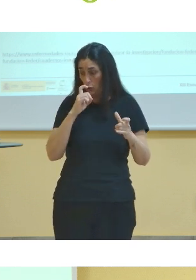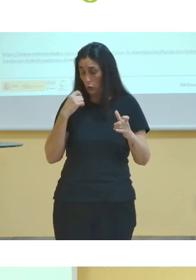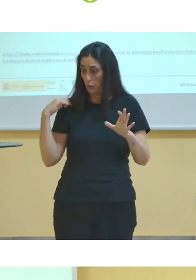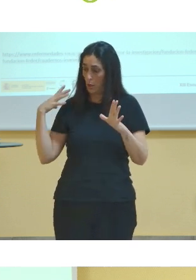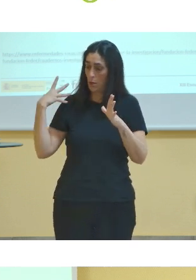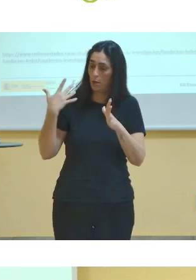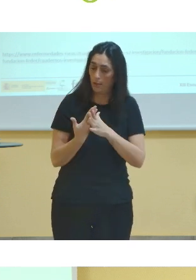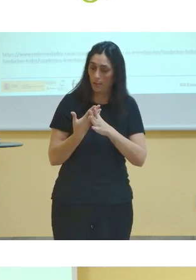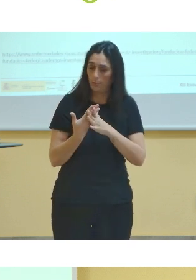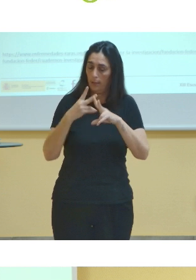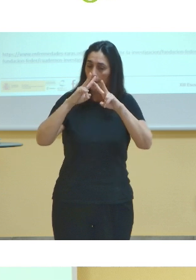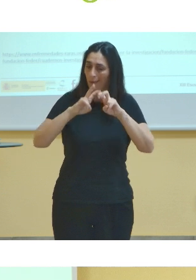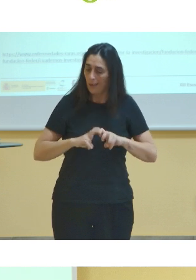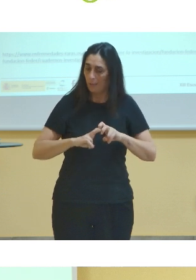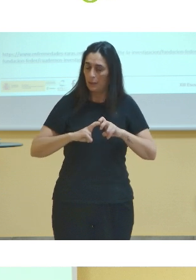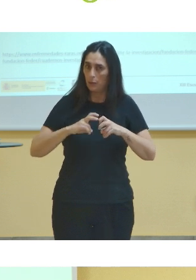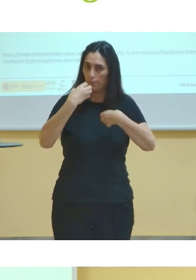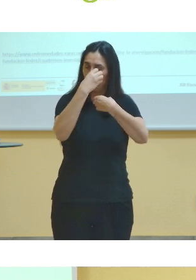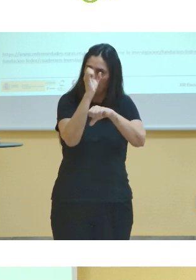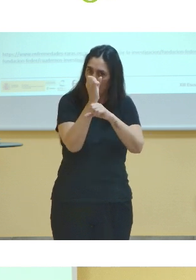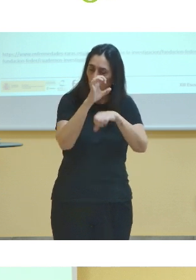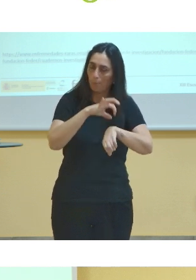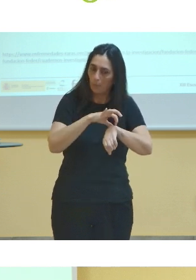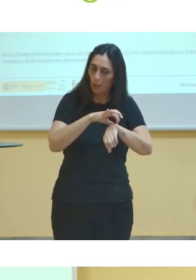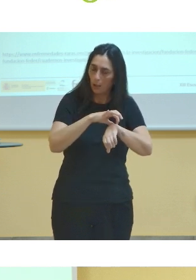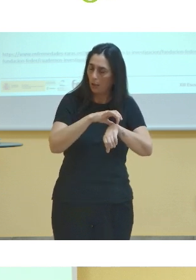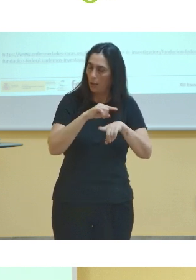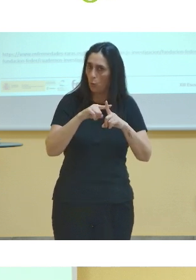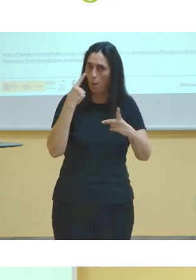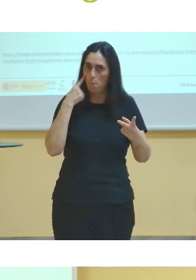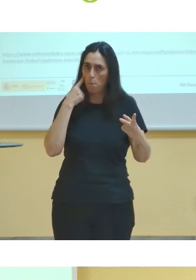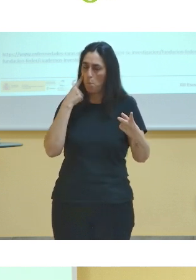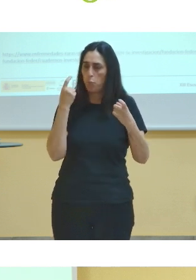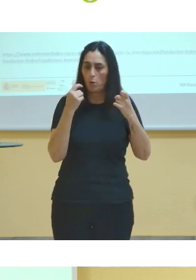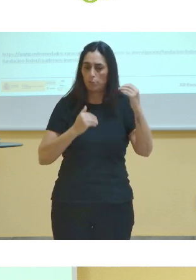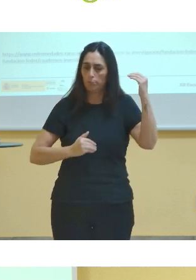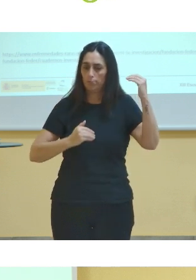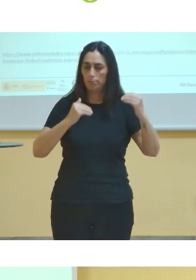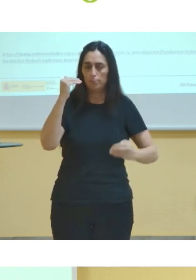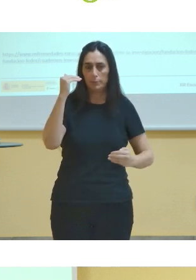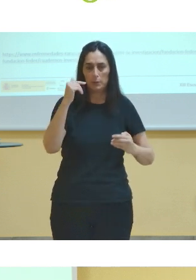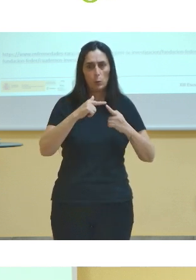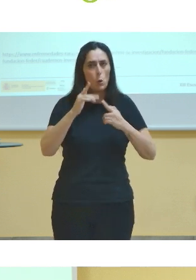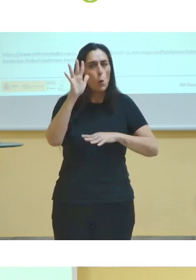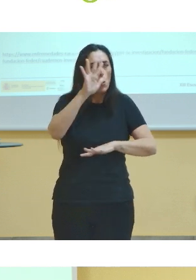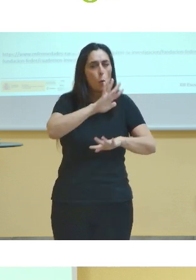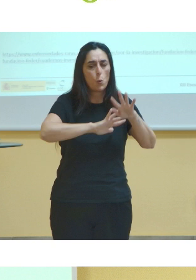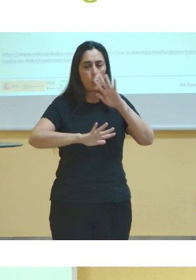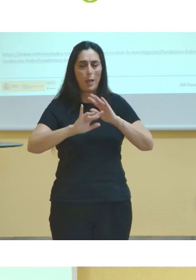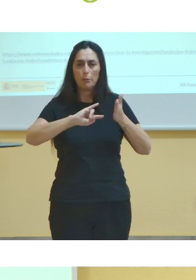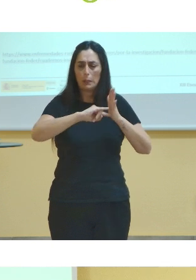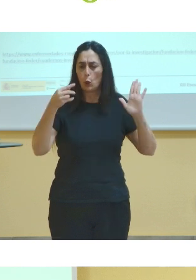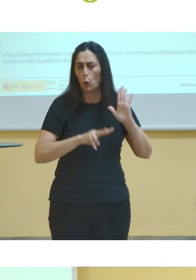pues la investigación biomédica da un salto exponencial en lo que es la complejidad, el desarrollo de